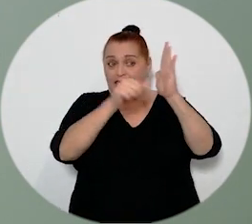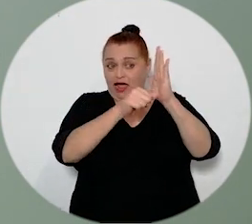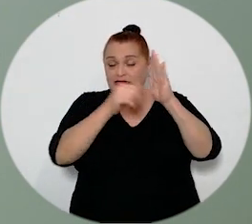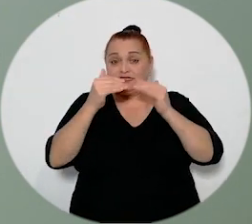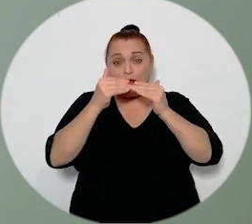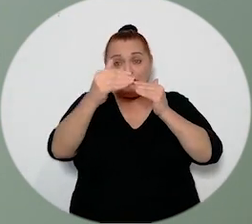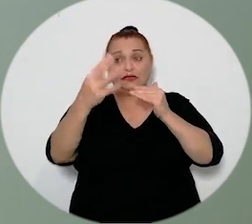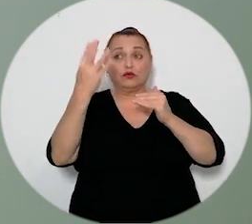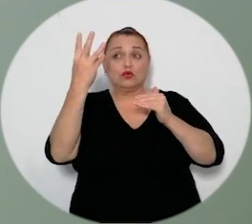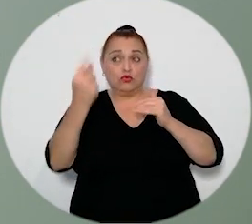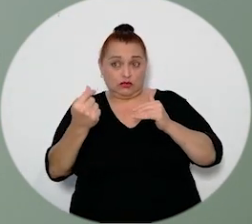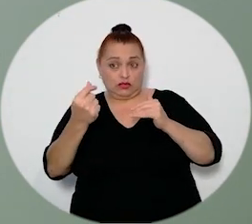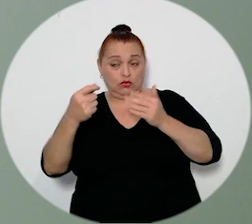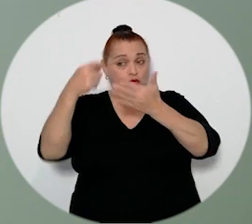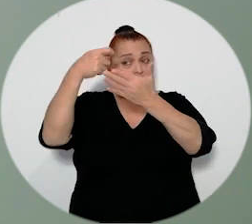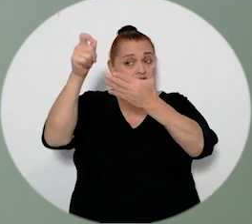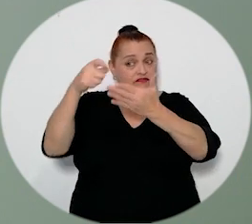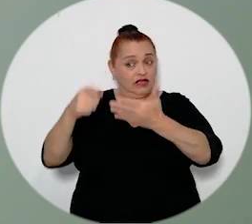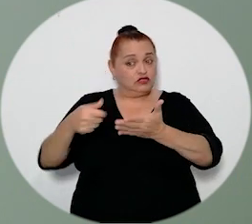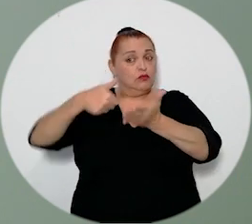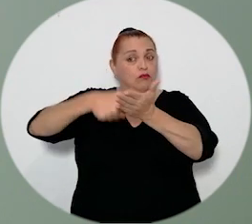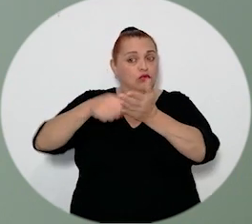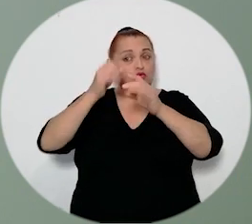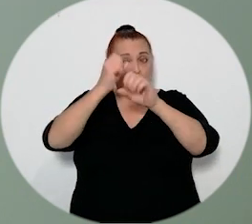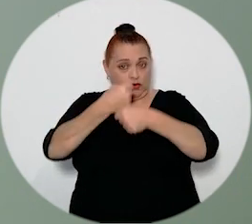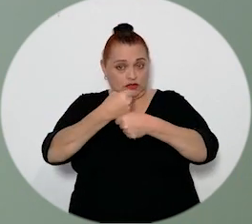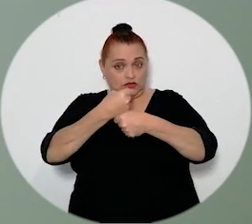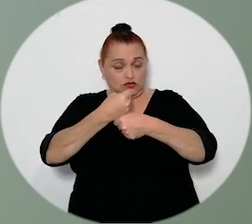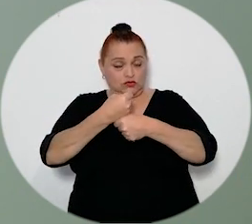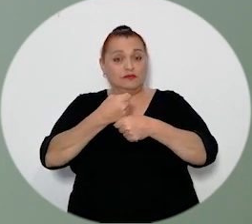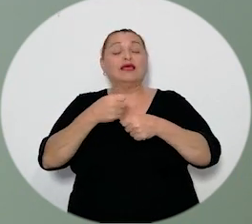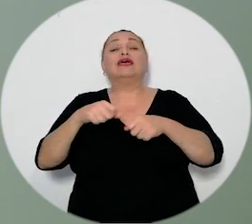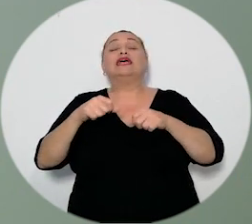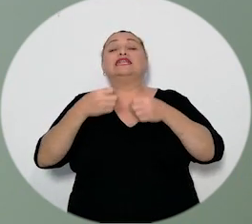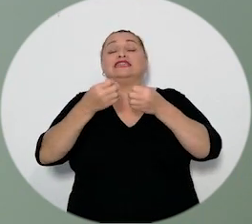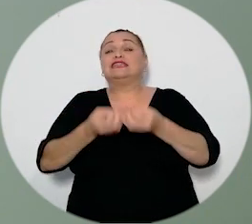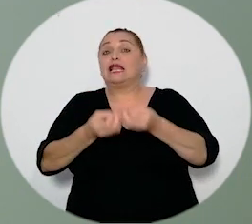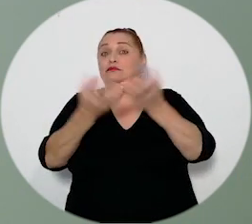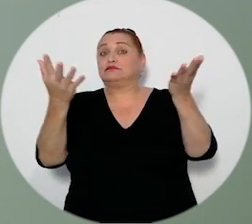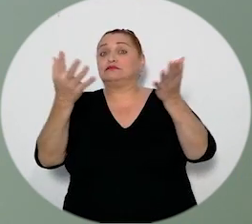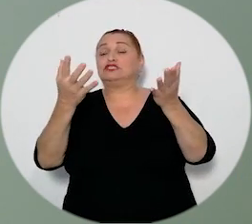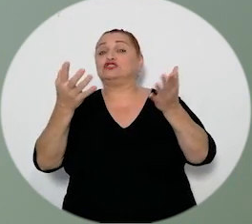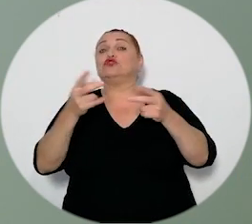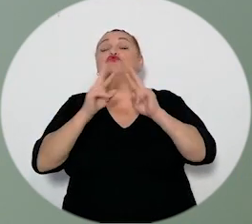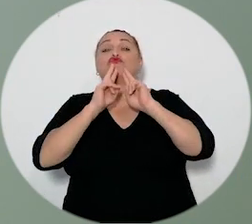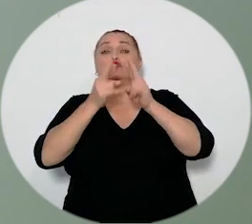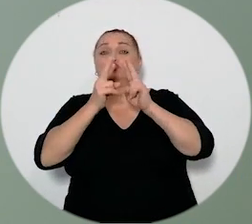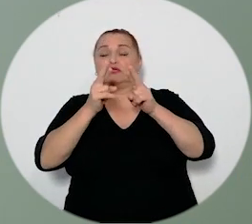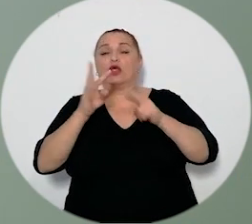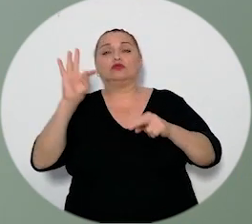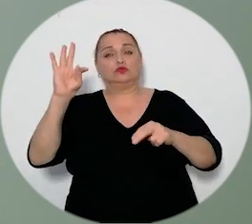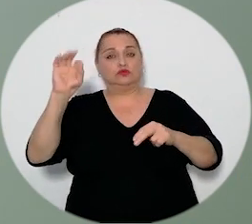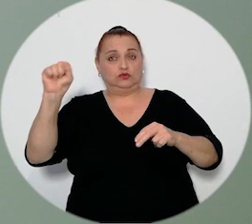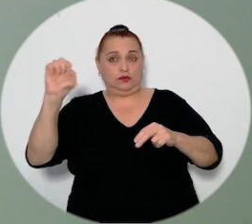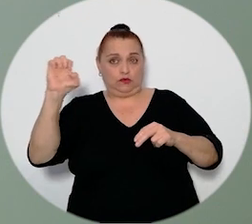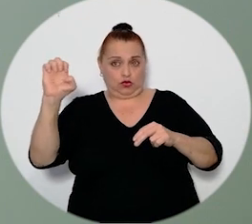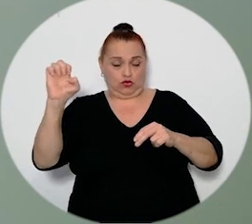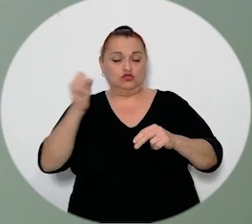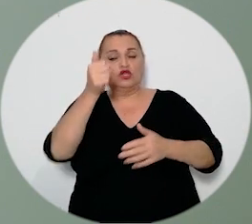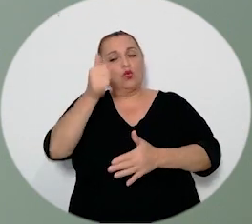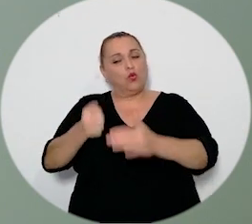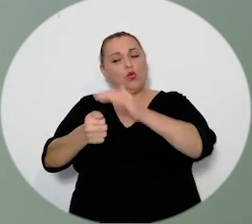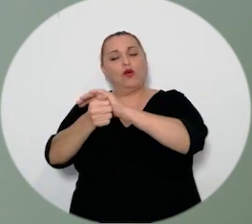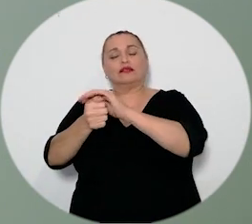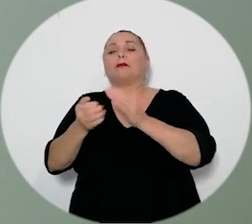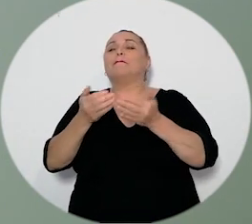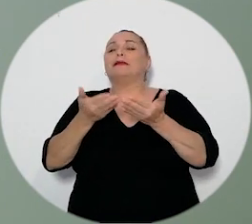escrutinio a partir del conteo y la calificación de los votos realizados, la transmisión de los resultados al TSE y el resguardo del